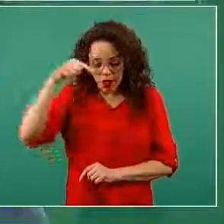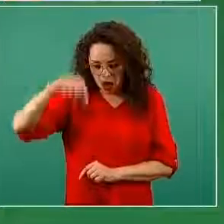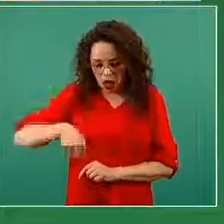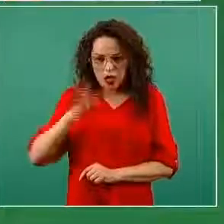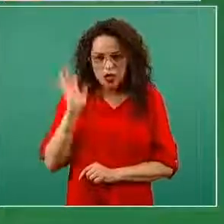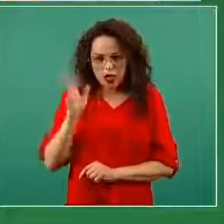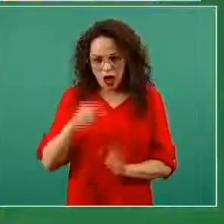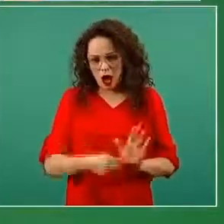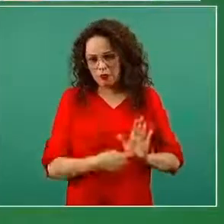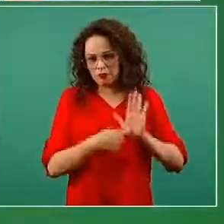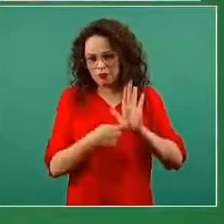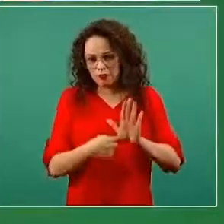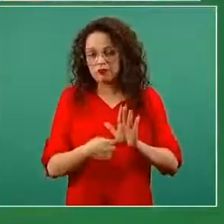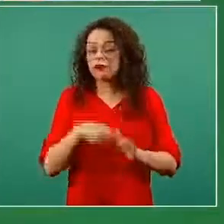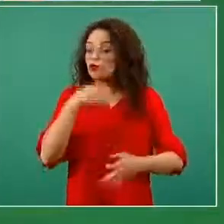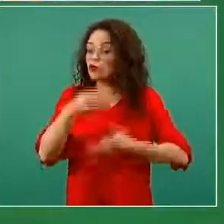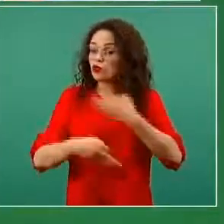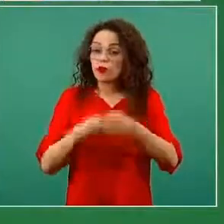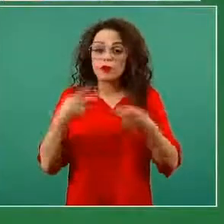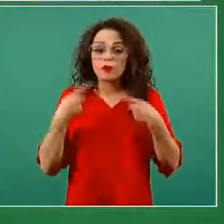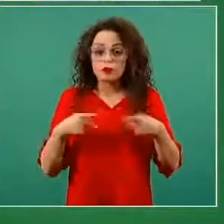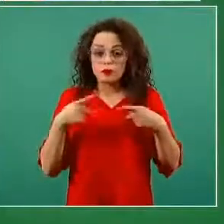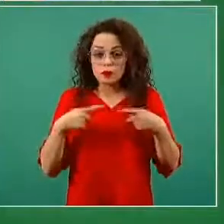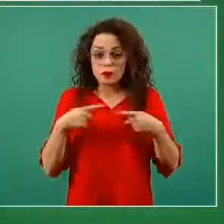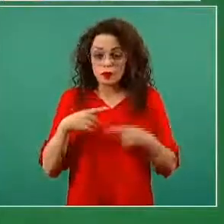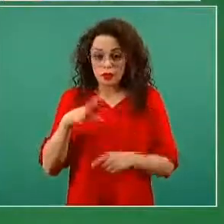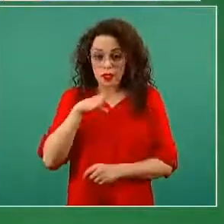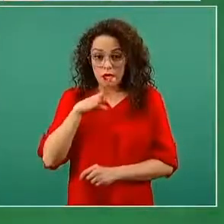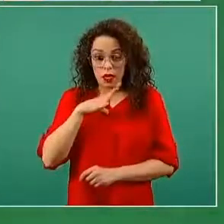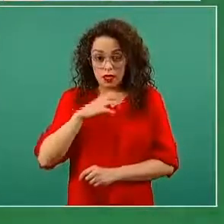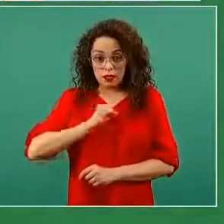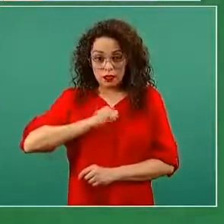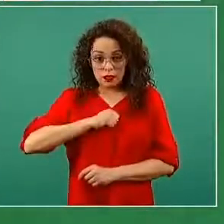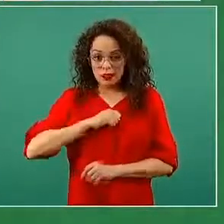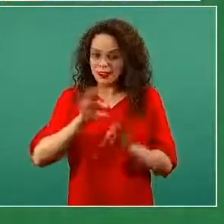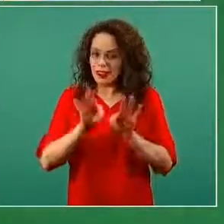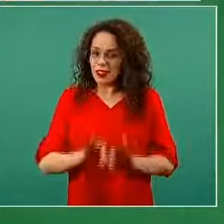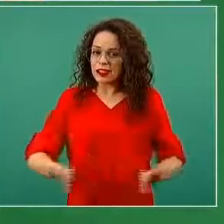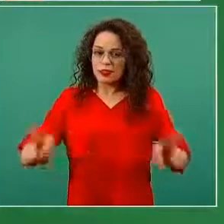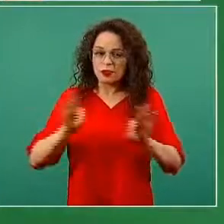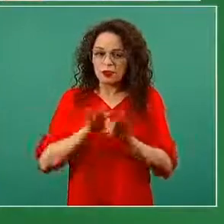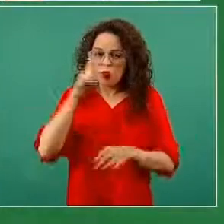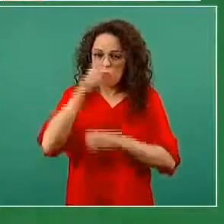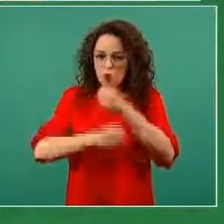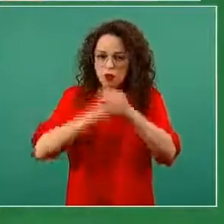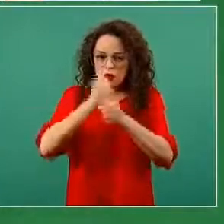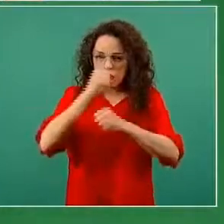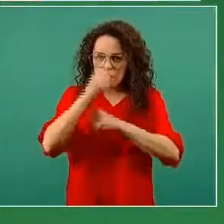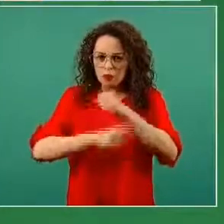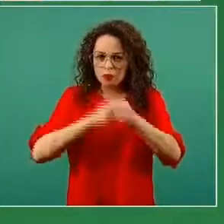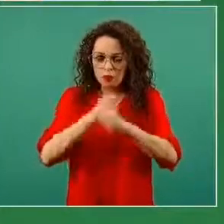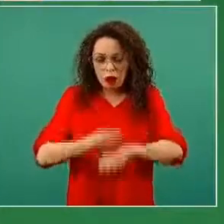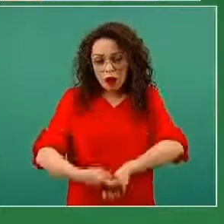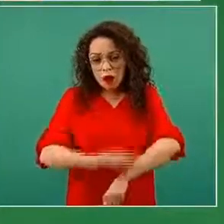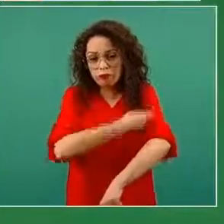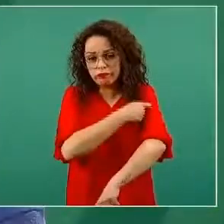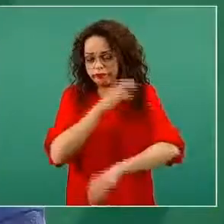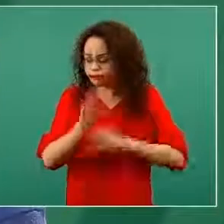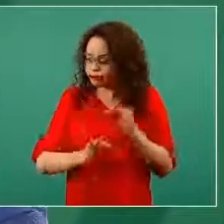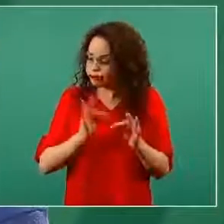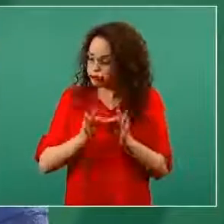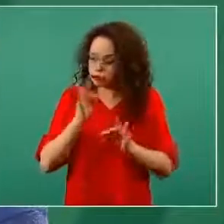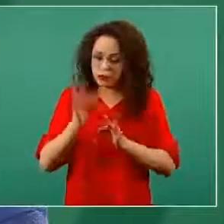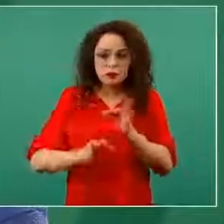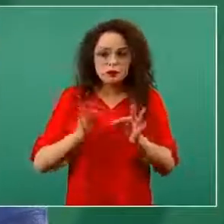que es fundamental que todas las personas que viven con VIH se vacunen cada año. Lo mismo ocurre para la vacunación para